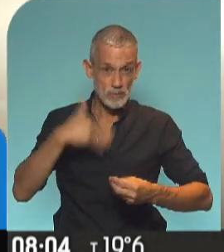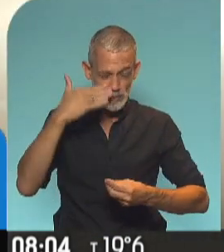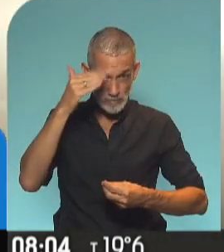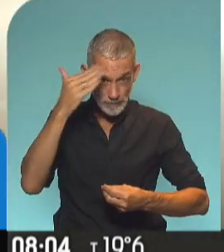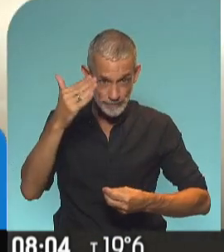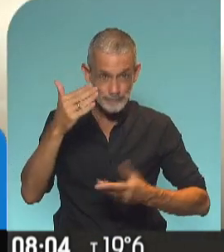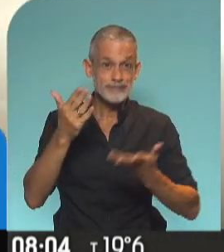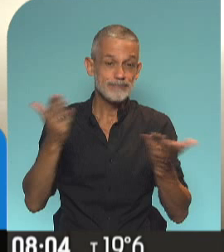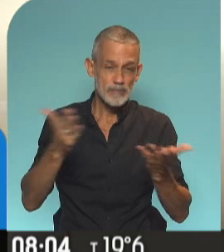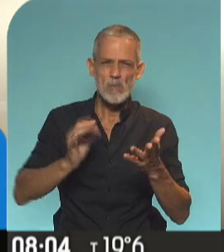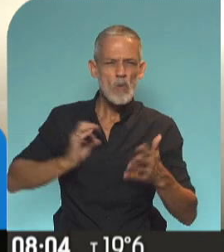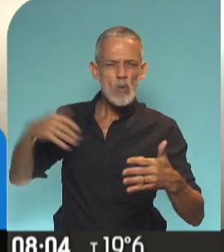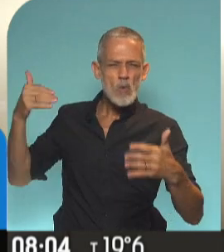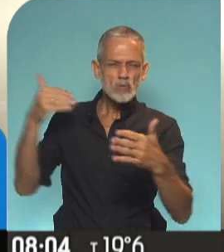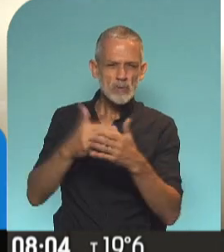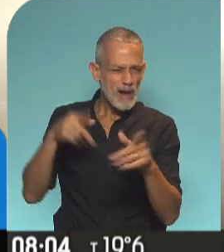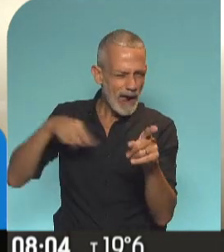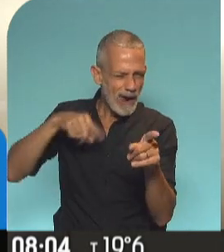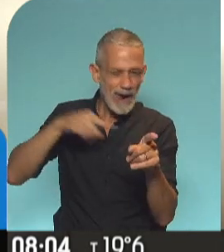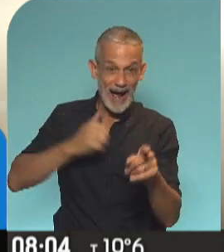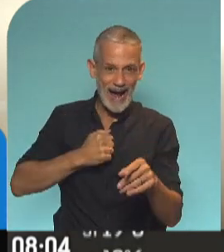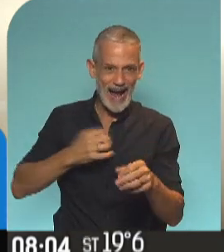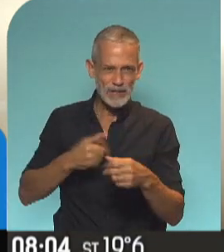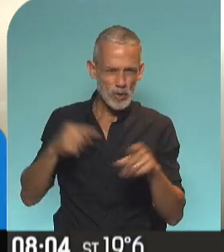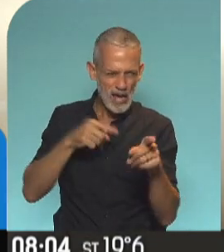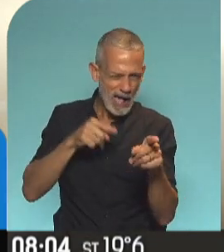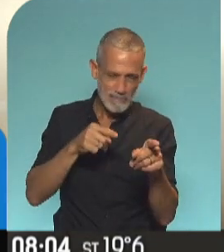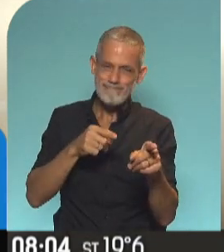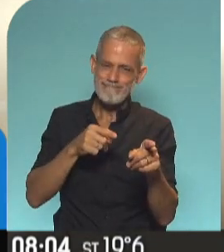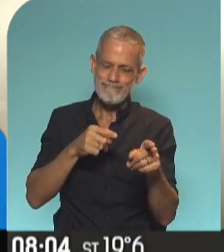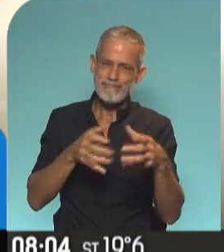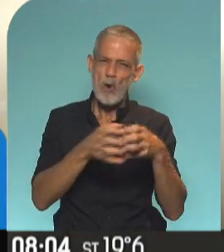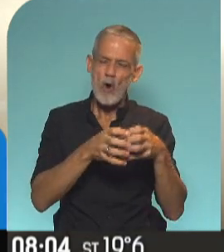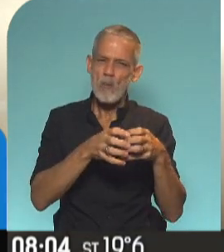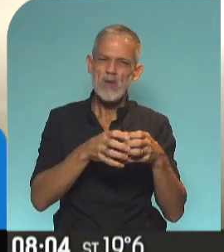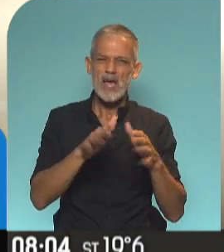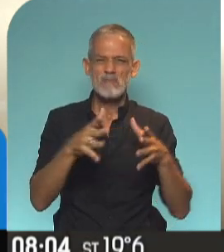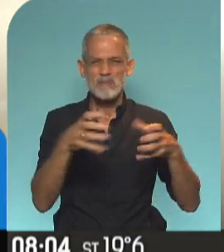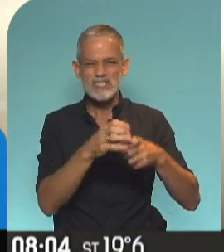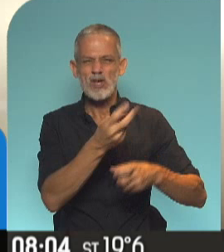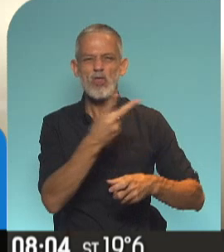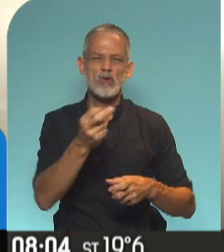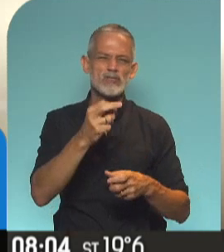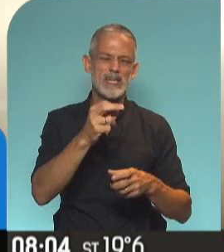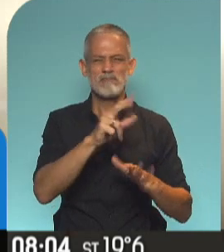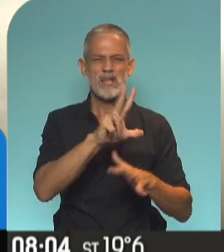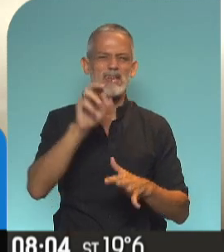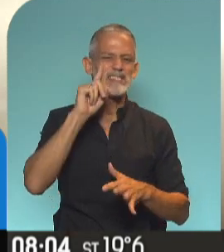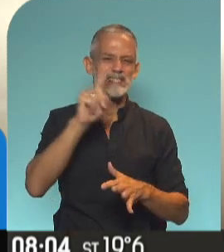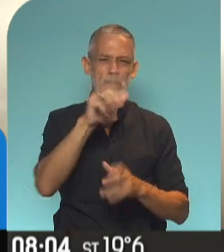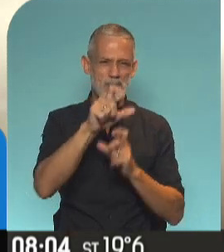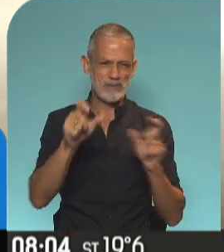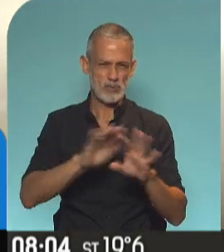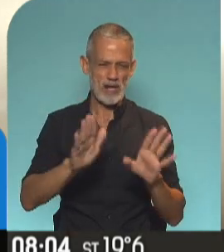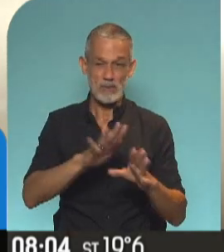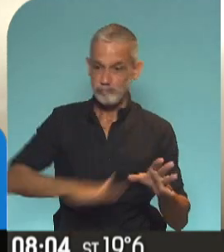hace muchos años persecución hacia los católicos, que forman parte de una comunidad de entre 200 y 300.000 personas con una